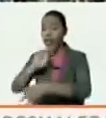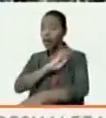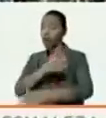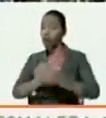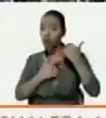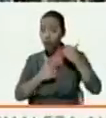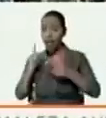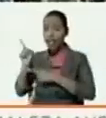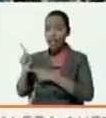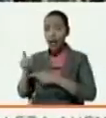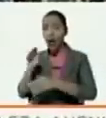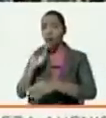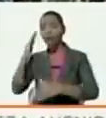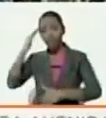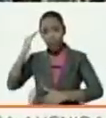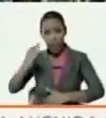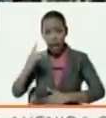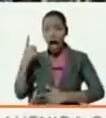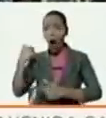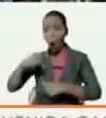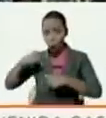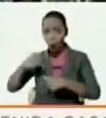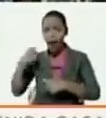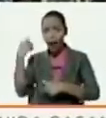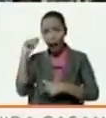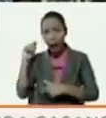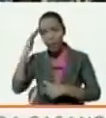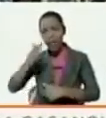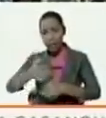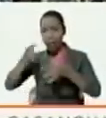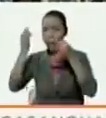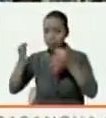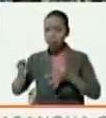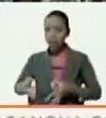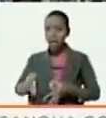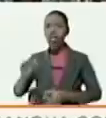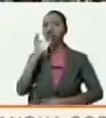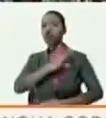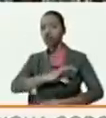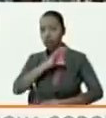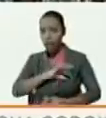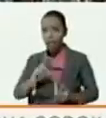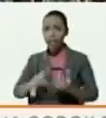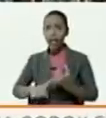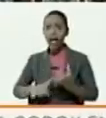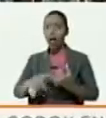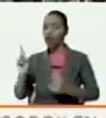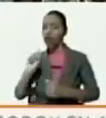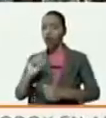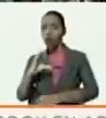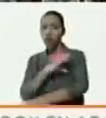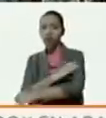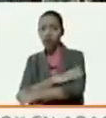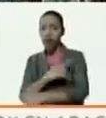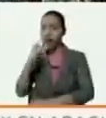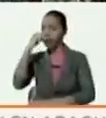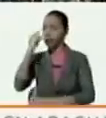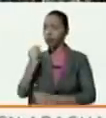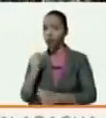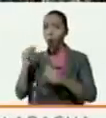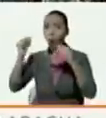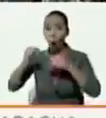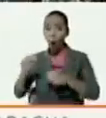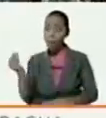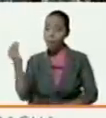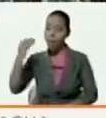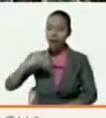es Fuerza Armada Nacional Bolivariana, es antiimperialista, es socialista, es antioligárquica, es zamorista, y hoy mira, más